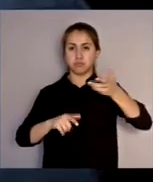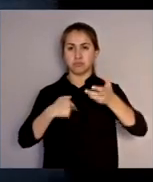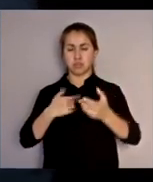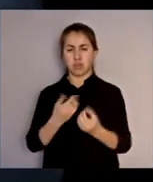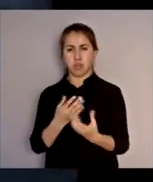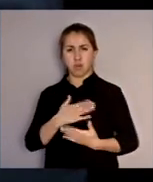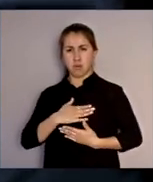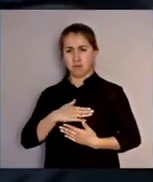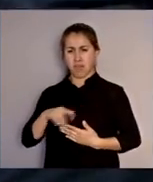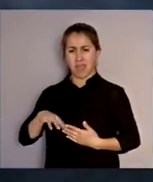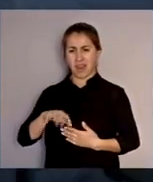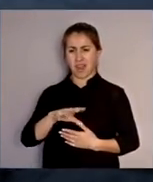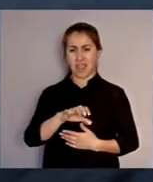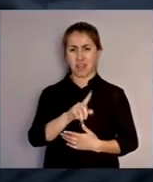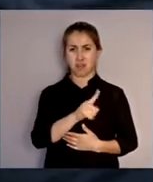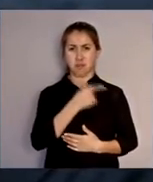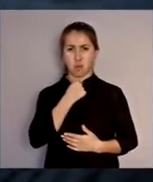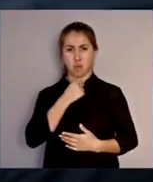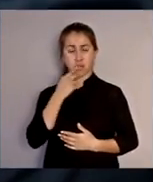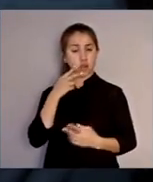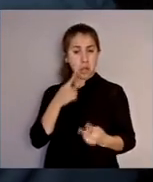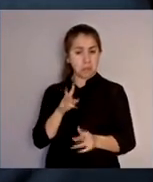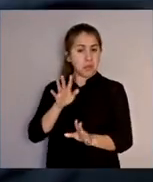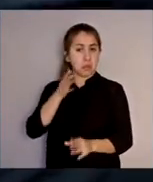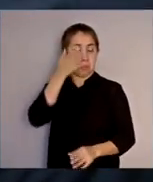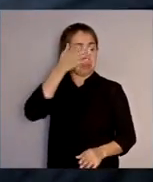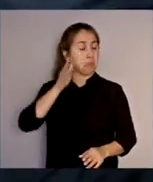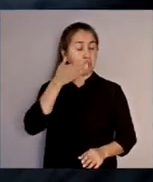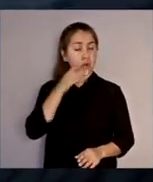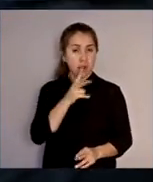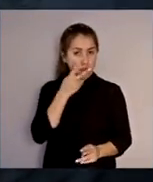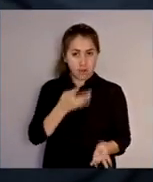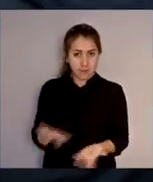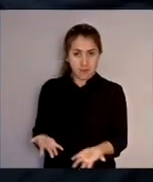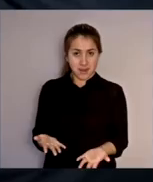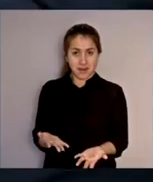Le tengo fobia, mucha fobia a las arañas. No las mire. No hay que concentrarse en la araña.